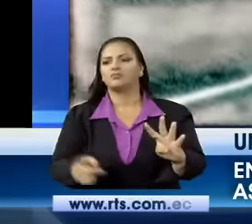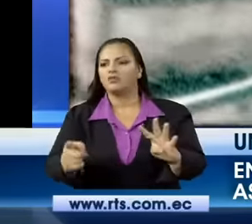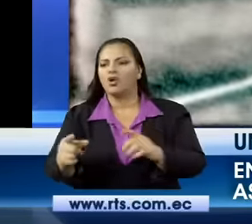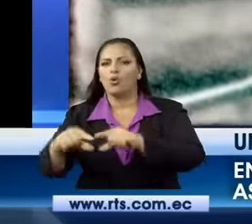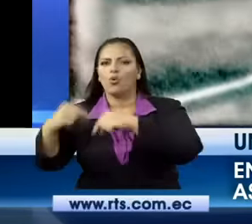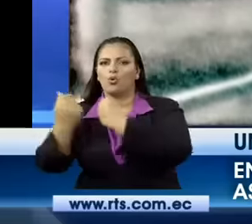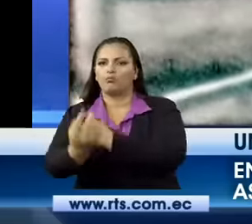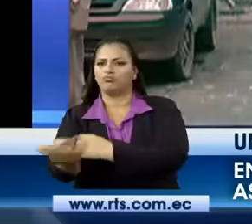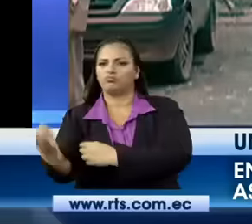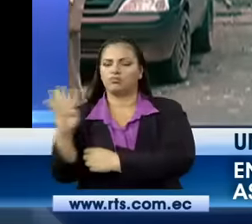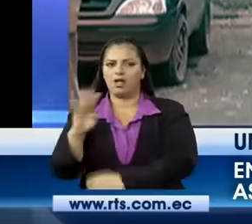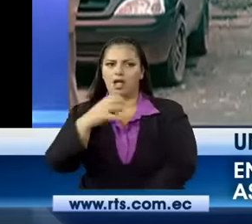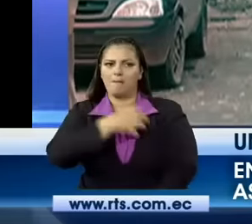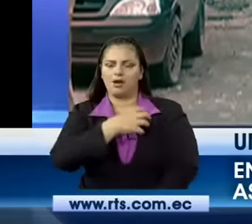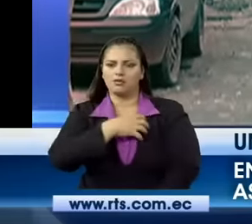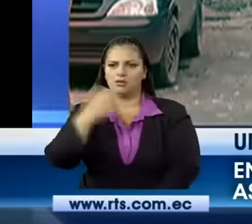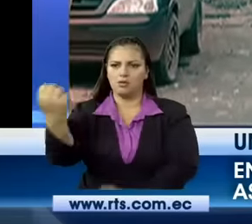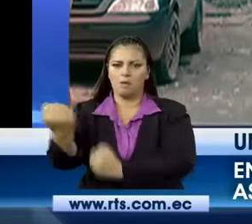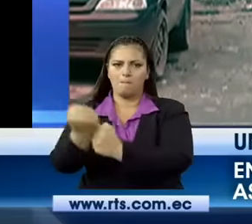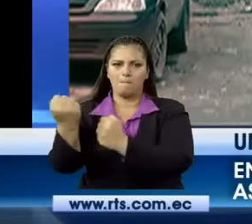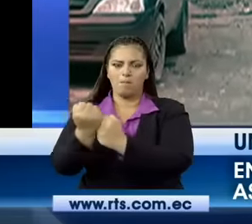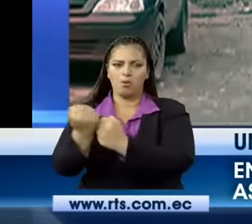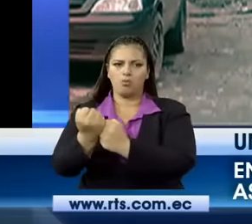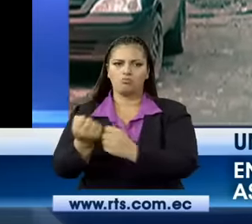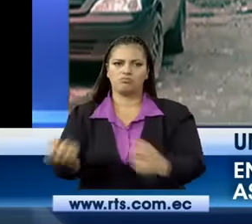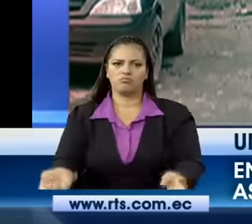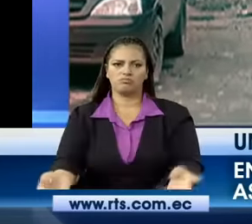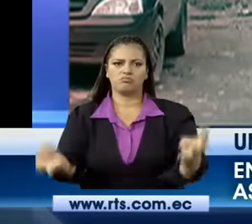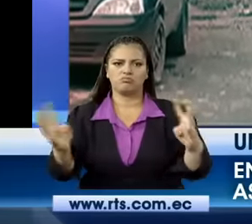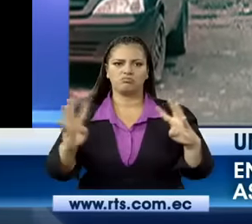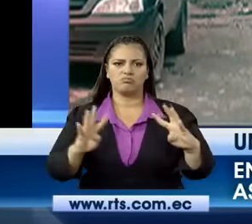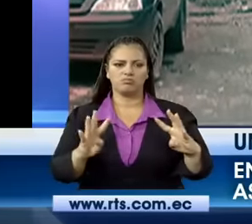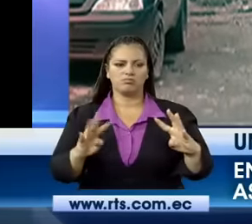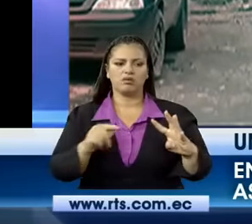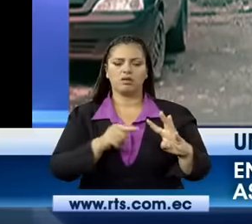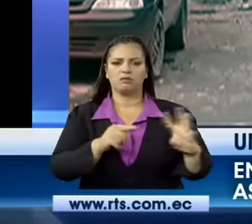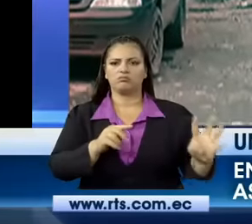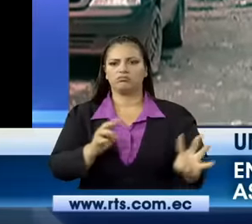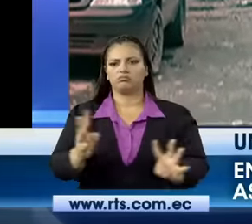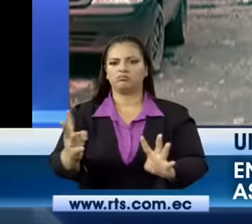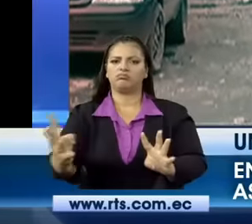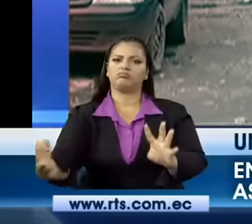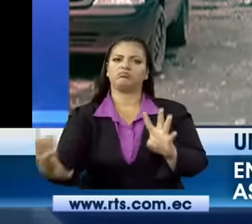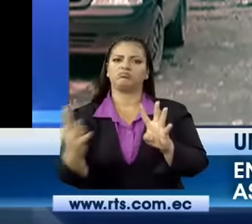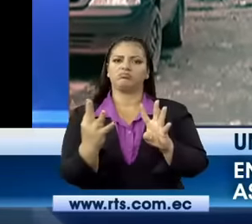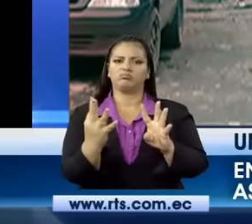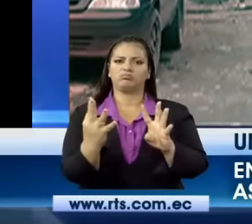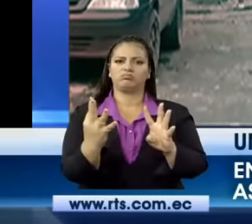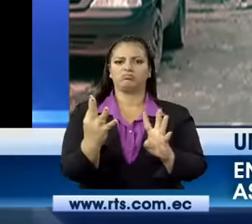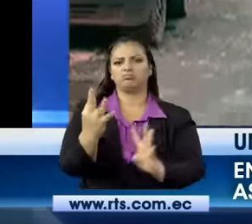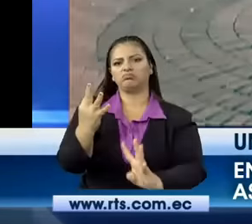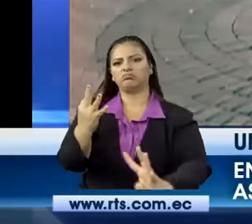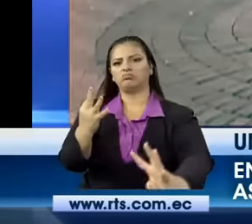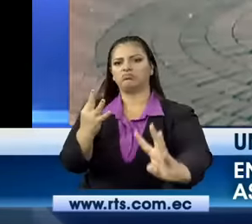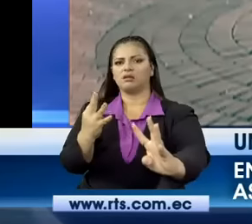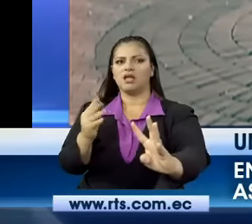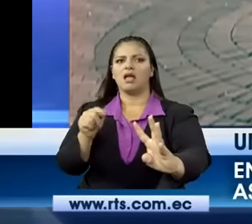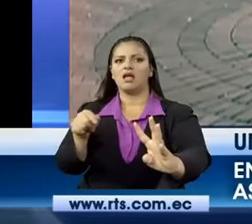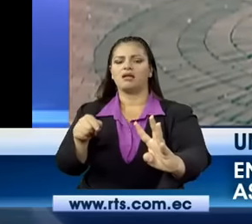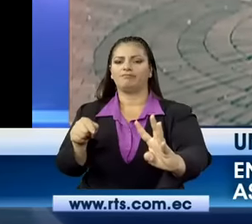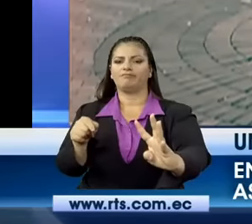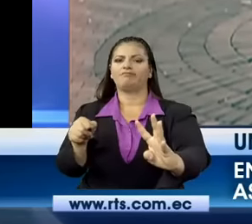ellos de esquivarlos y se cambiaron de carril al cambiarse de carril eh inmediatamente aparece una